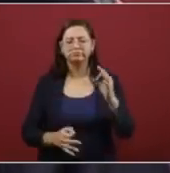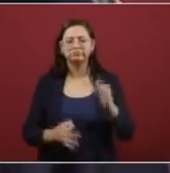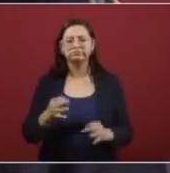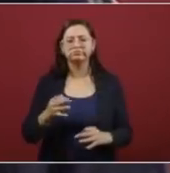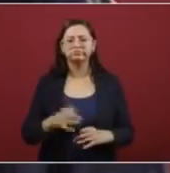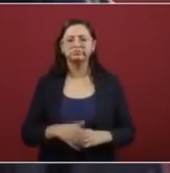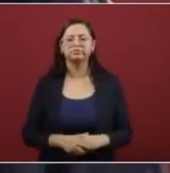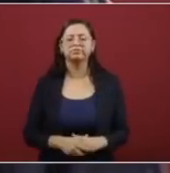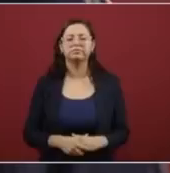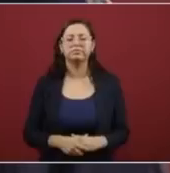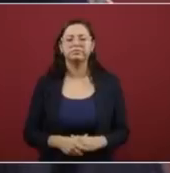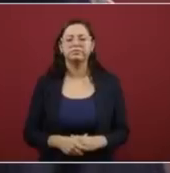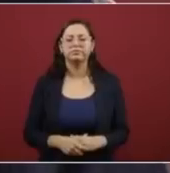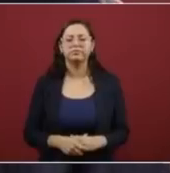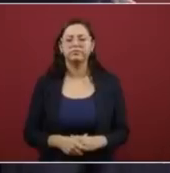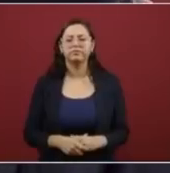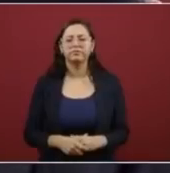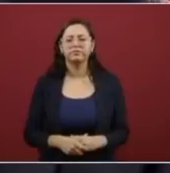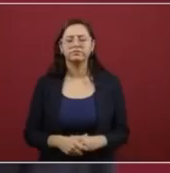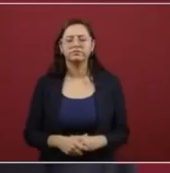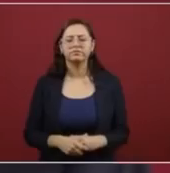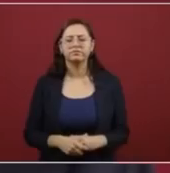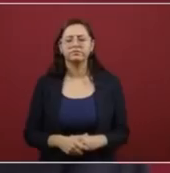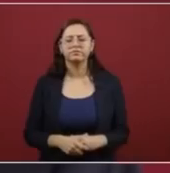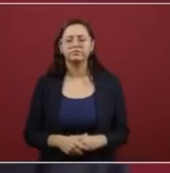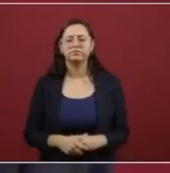No solo eso, también